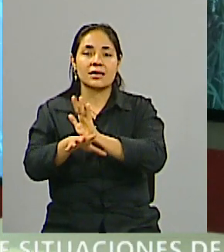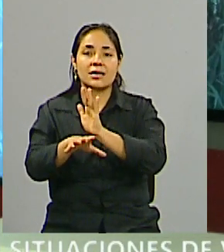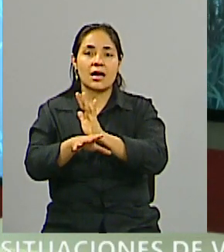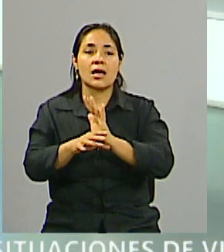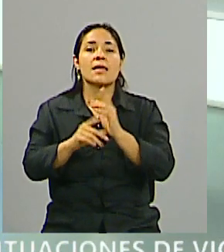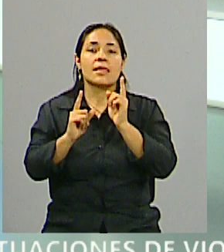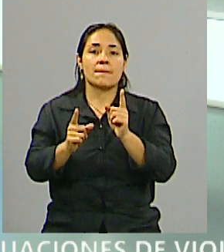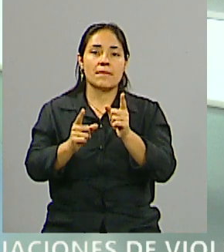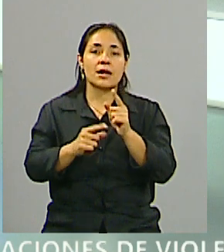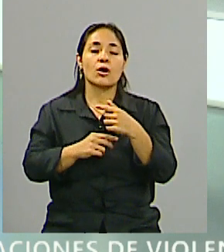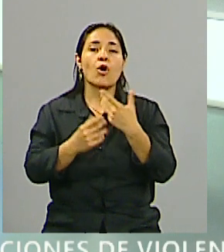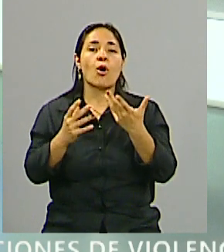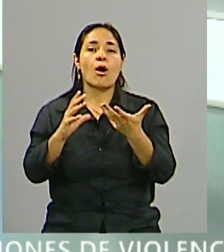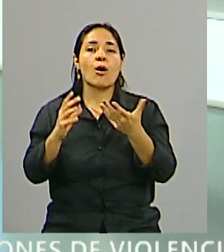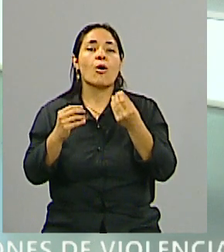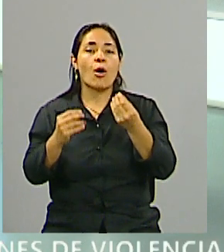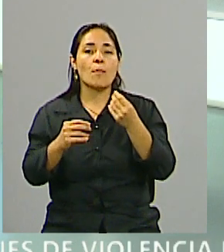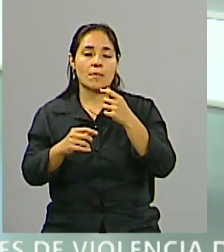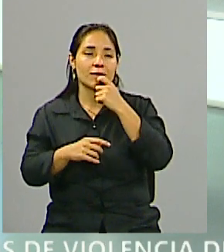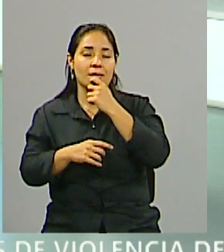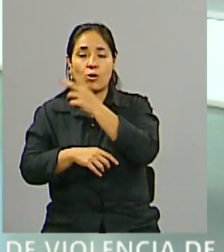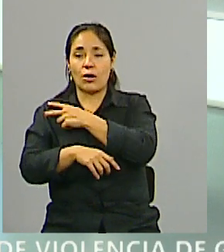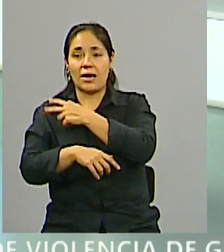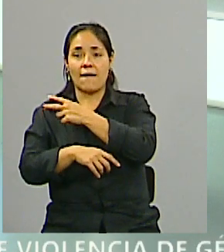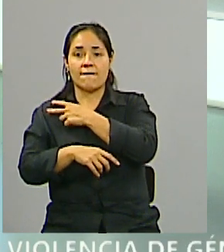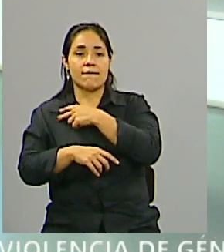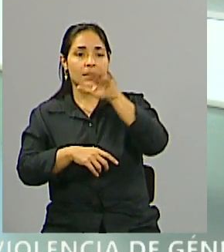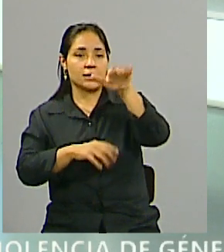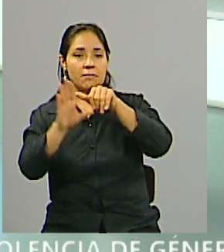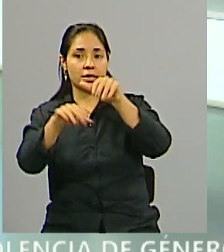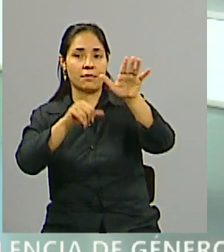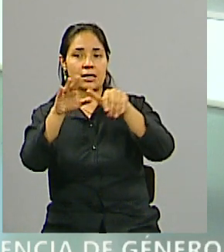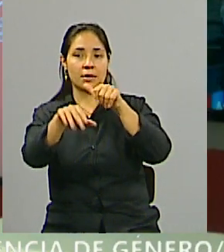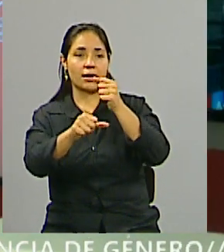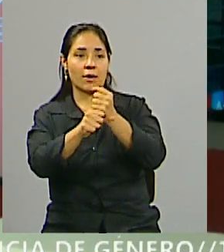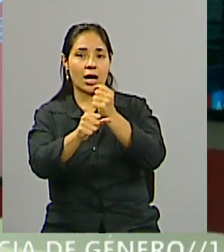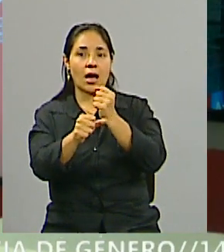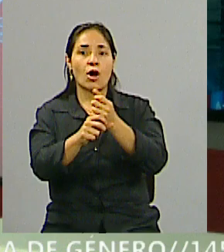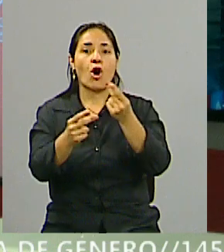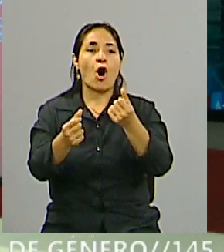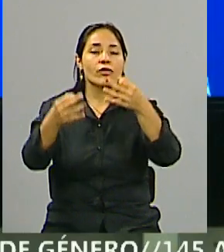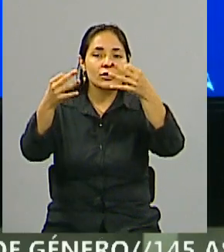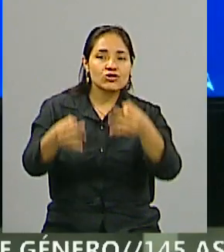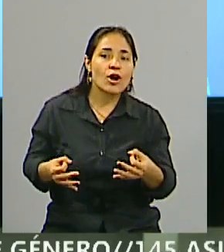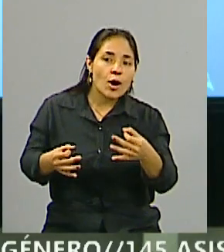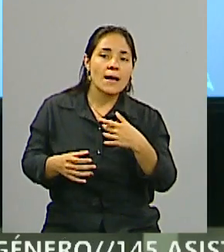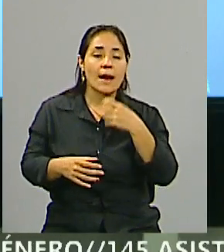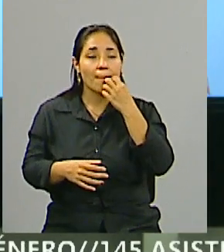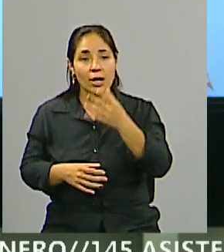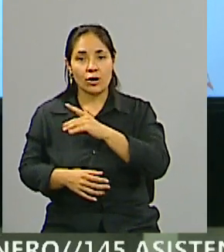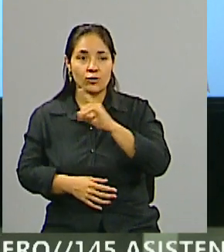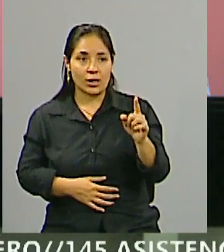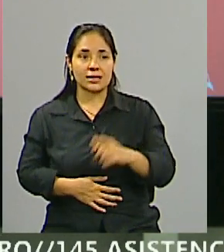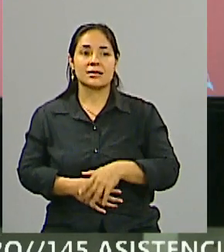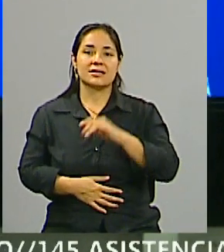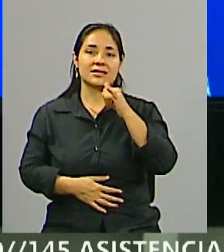la forma de contratar o de tener gente que nos brinda un servicio que a veces no son las mejores condiciones, ¿no? Seguro, tenemos